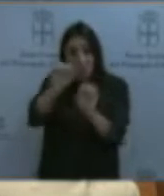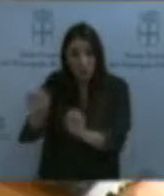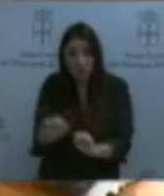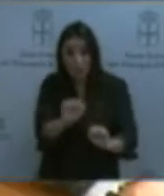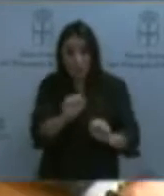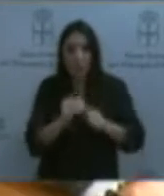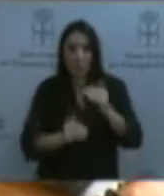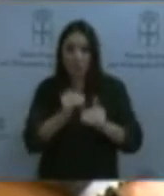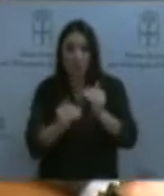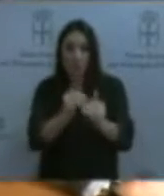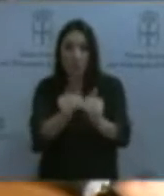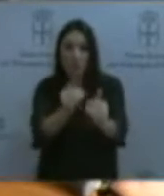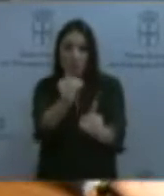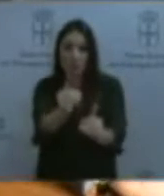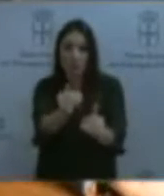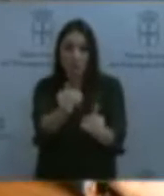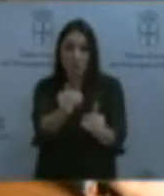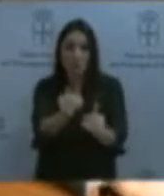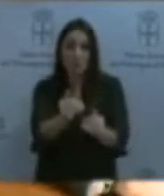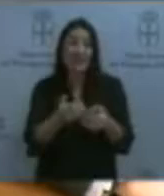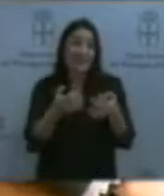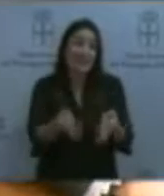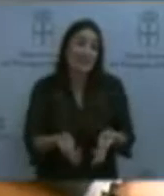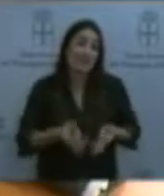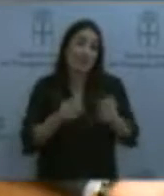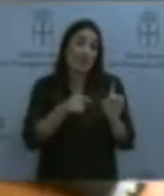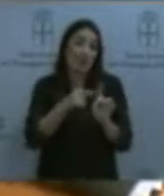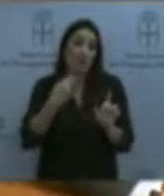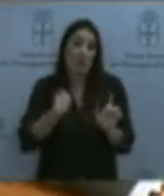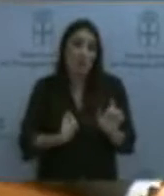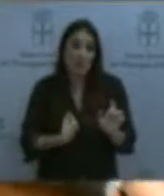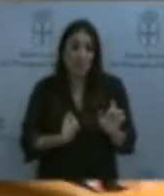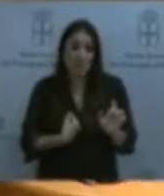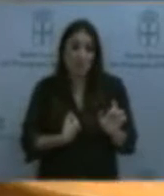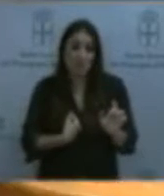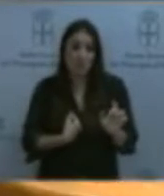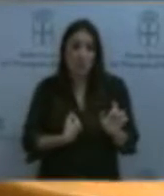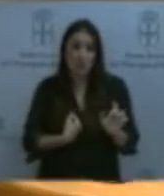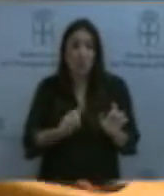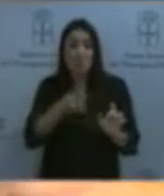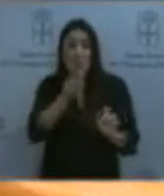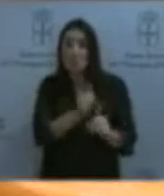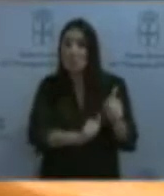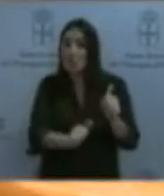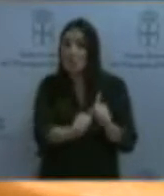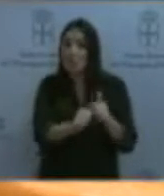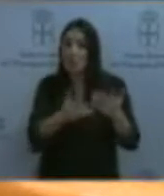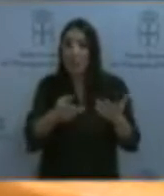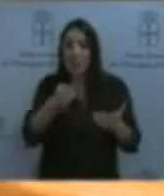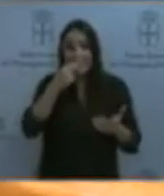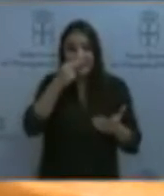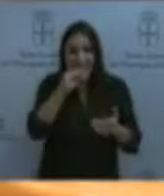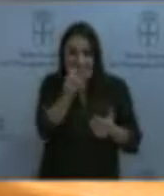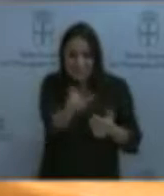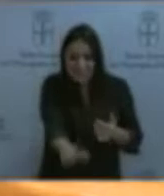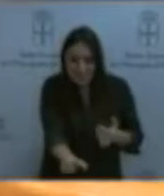avanza progresivamente, siempre con un mismo objetivo, que siempre prevalezca el interés superior del menor.